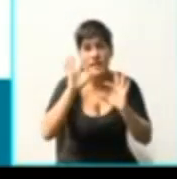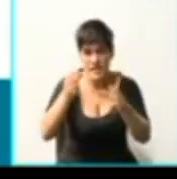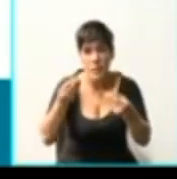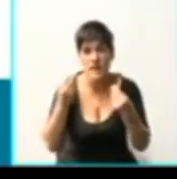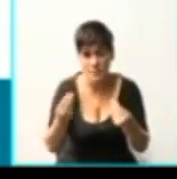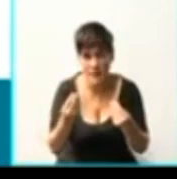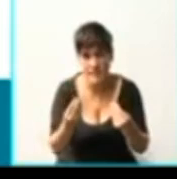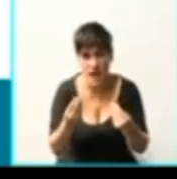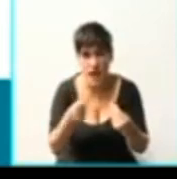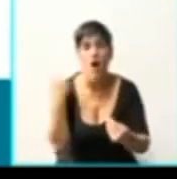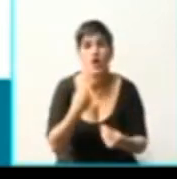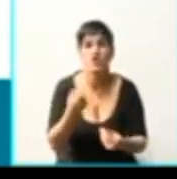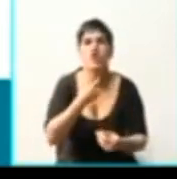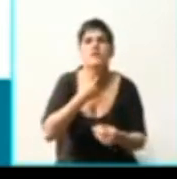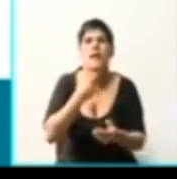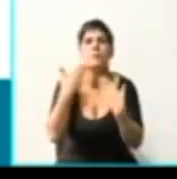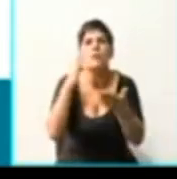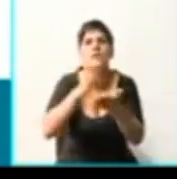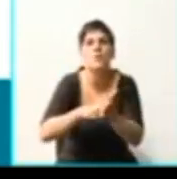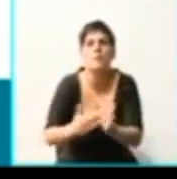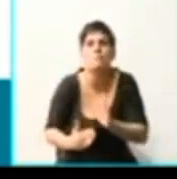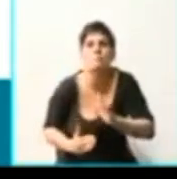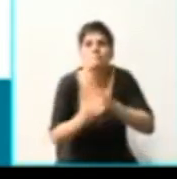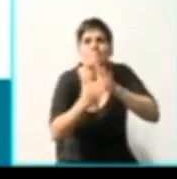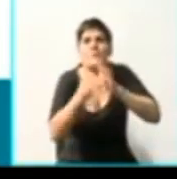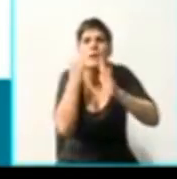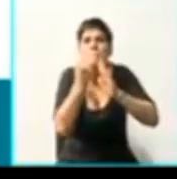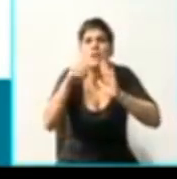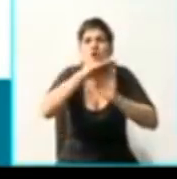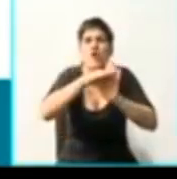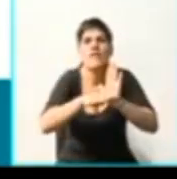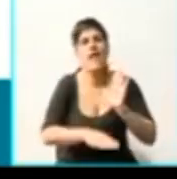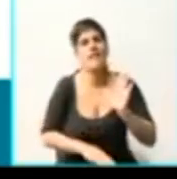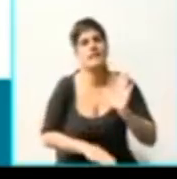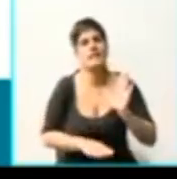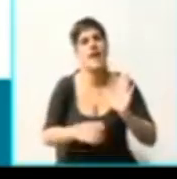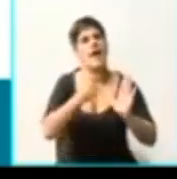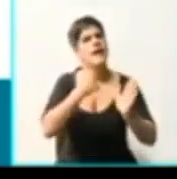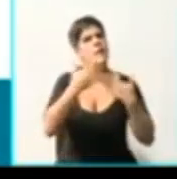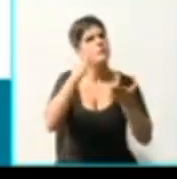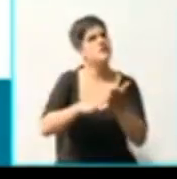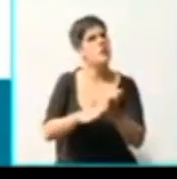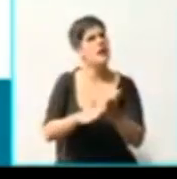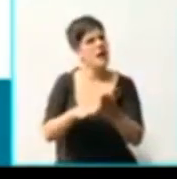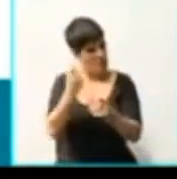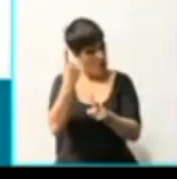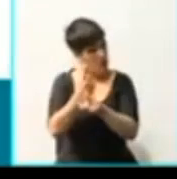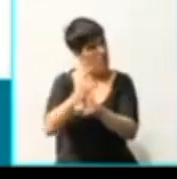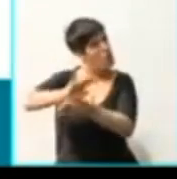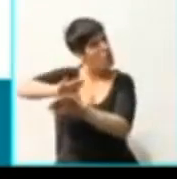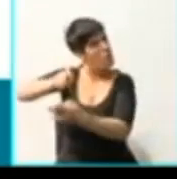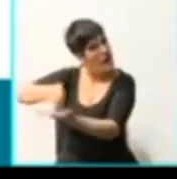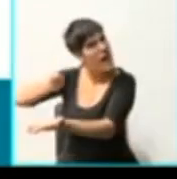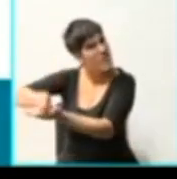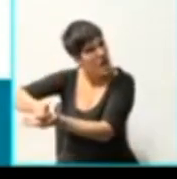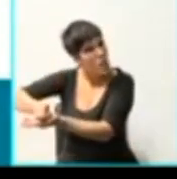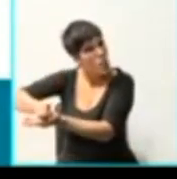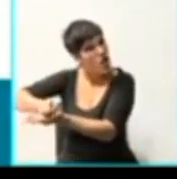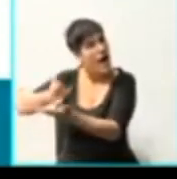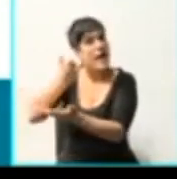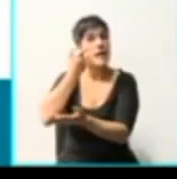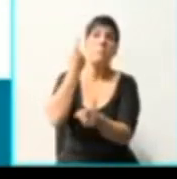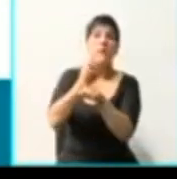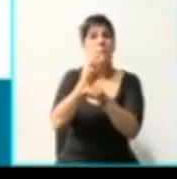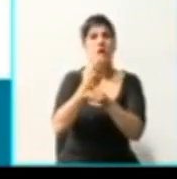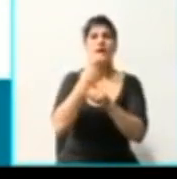Nosotros queremos discutir las prioridades. Nosotros queremos discutir si está primero pagar la deuda y el curro del Paseo